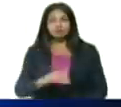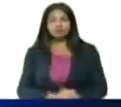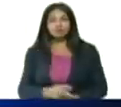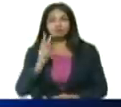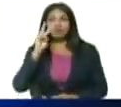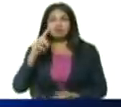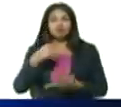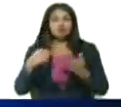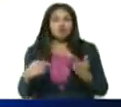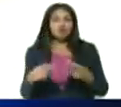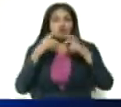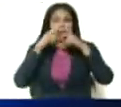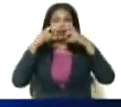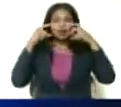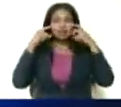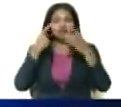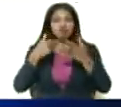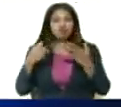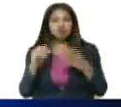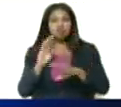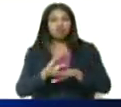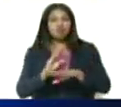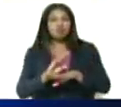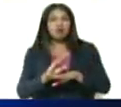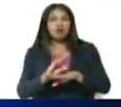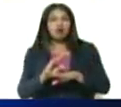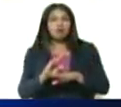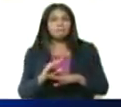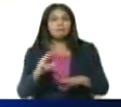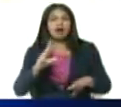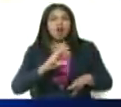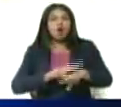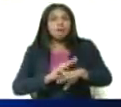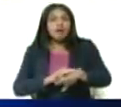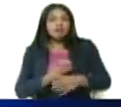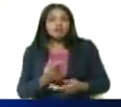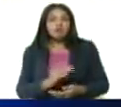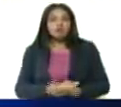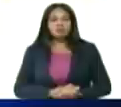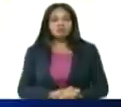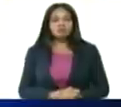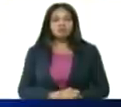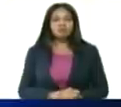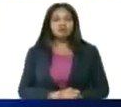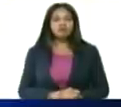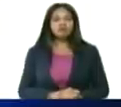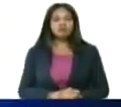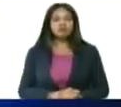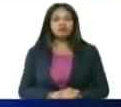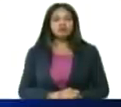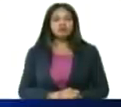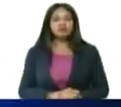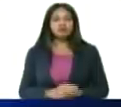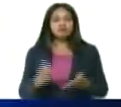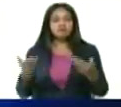equipos, mascarillas, equipos de protección para los médicos, viene distintos